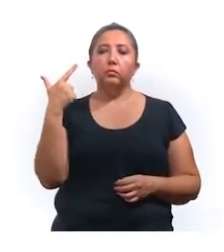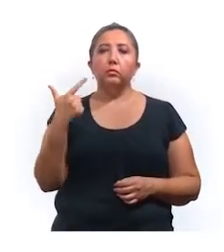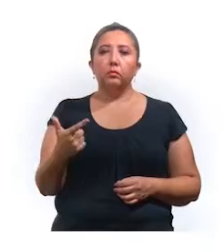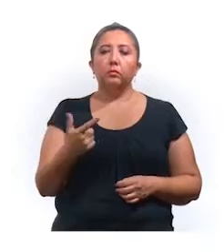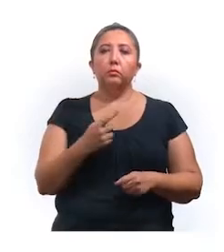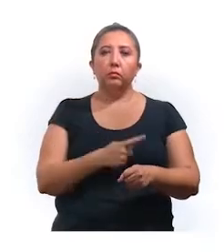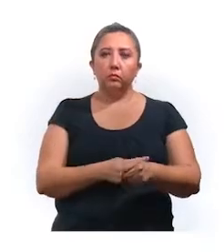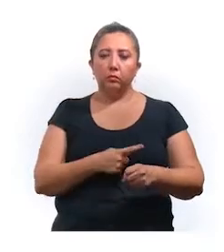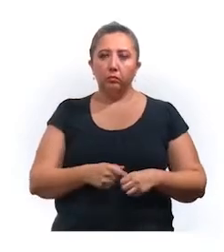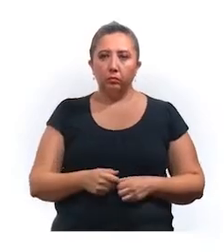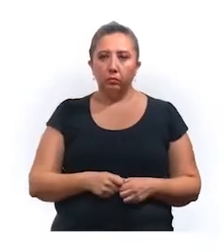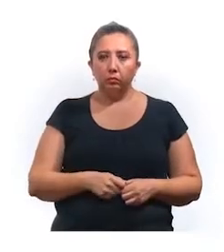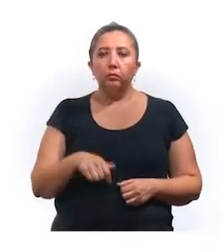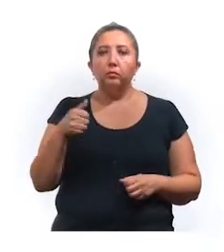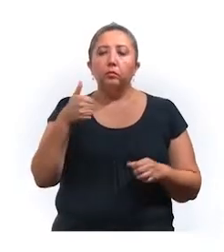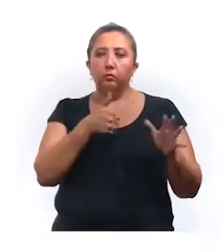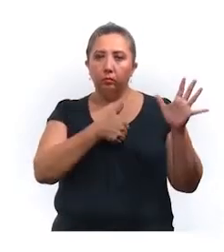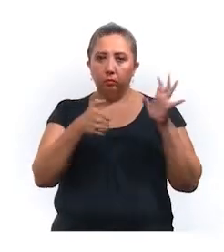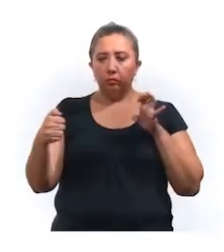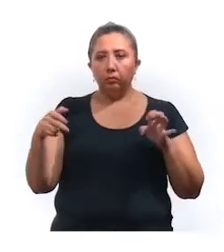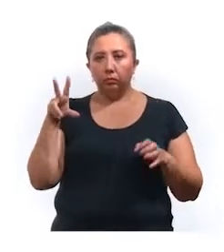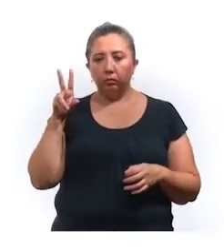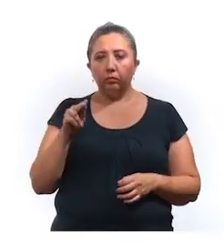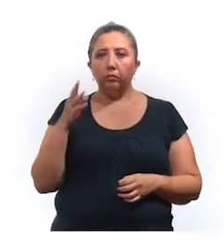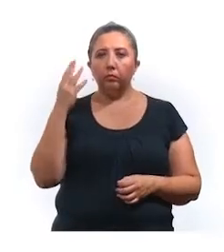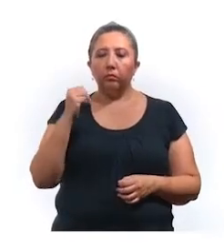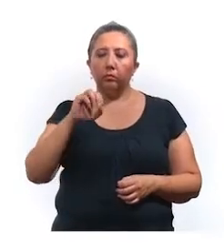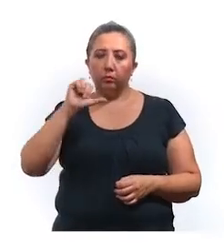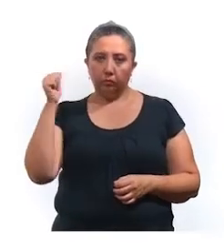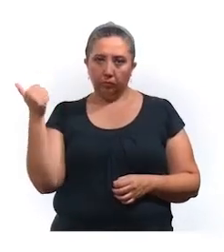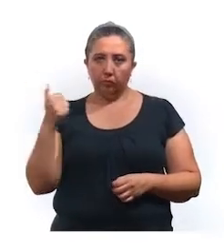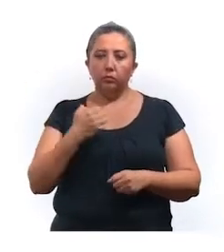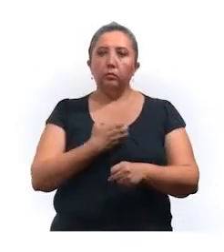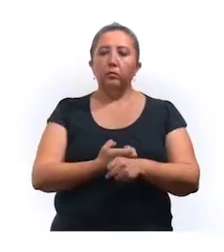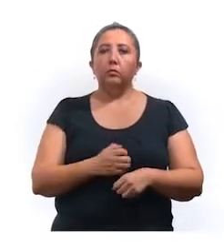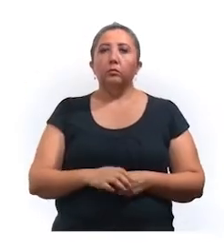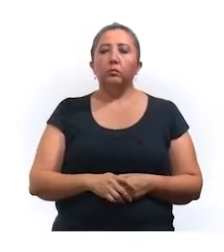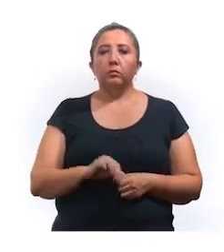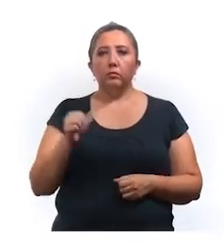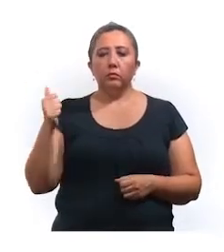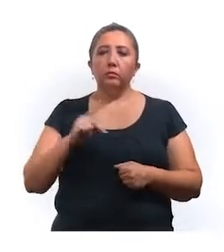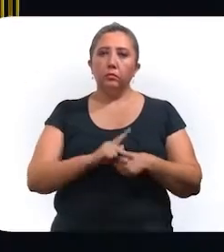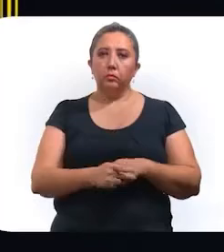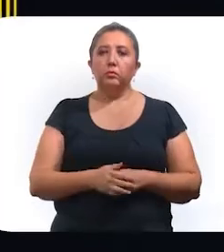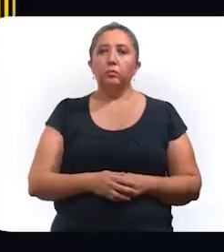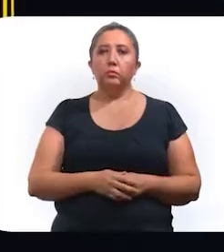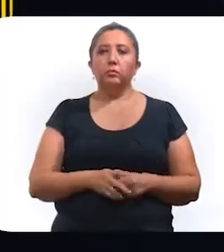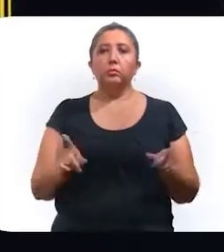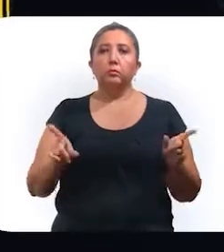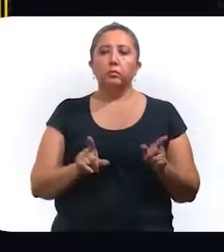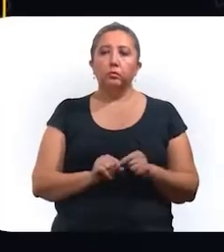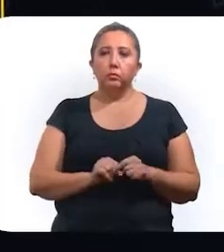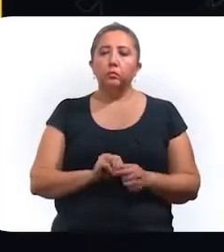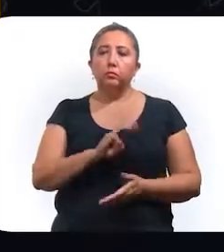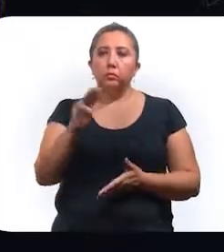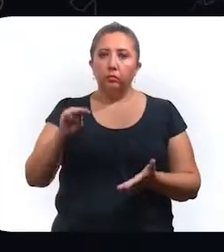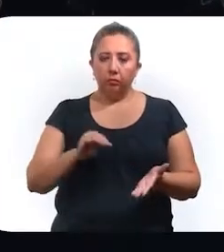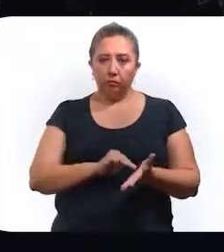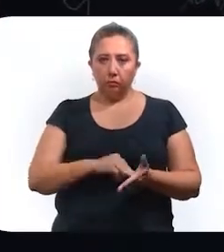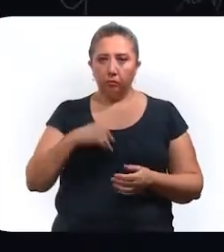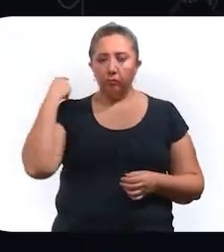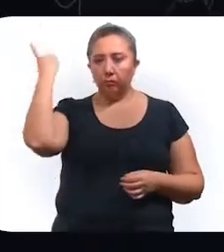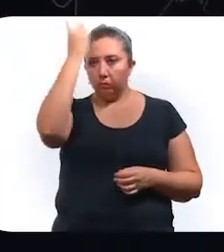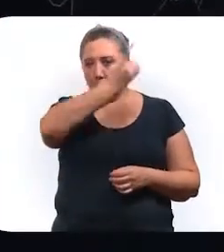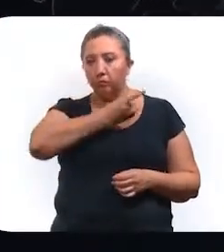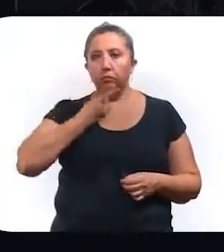86.257 casos positivos, 689 son de otro estado u otro país. Específicamente en Mérida se